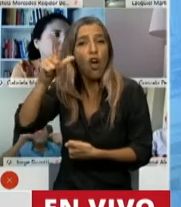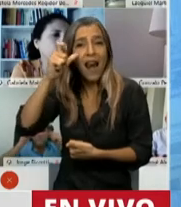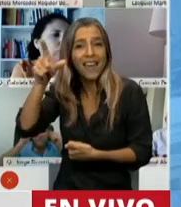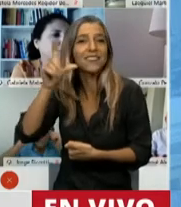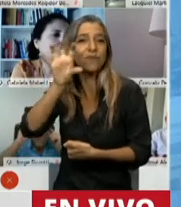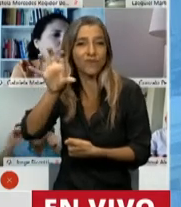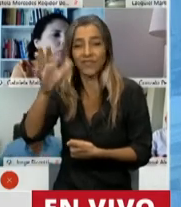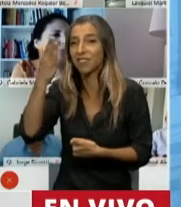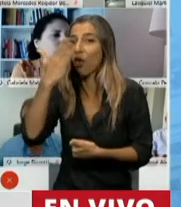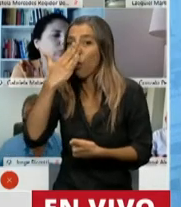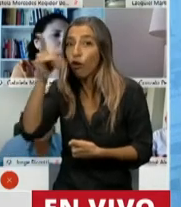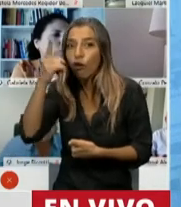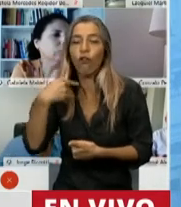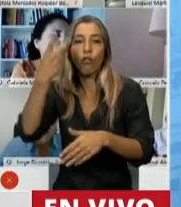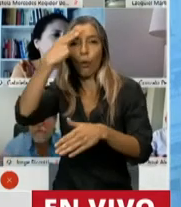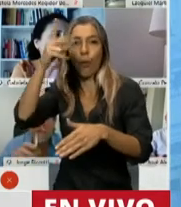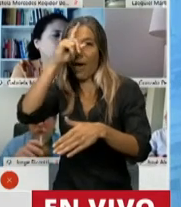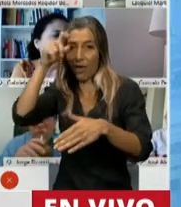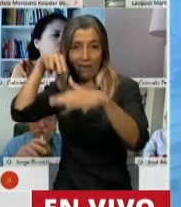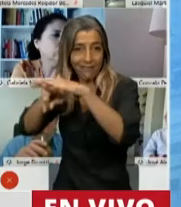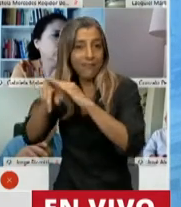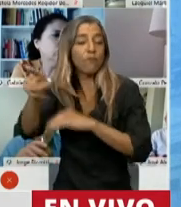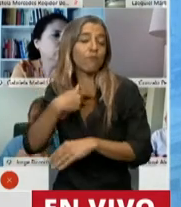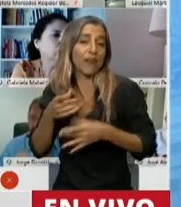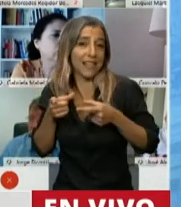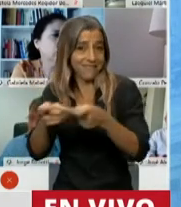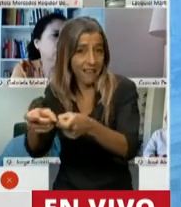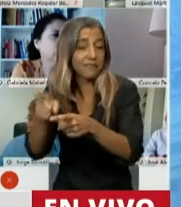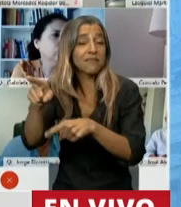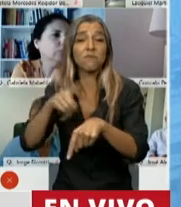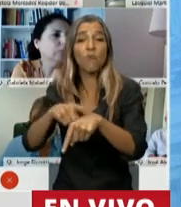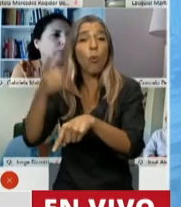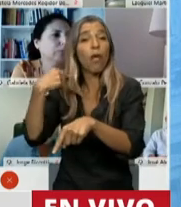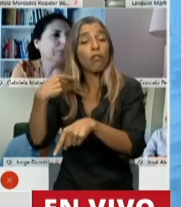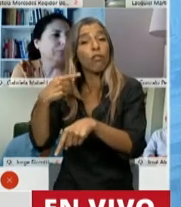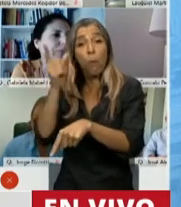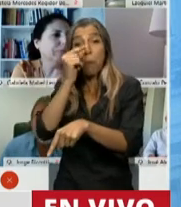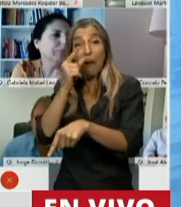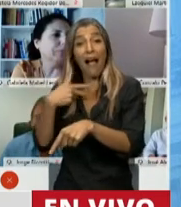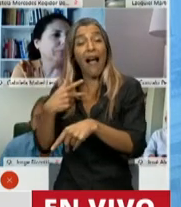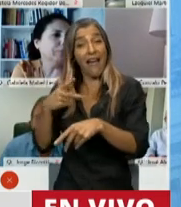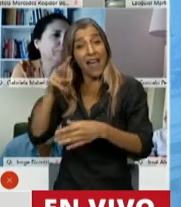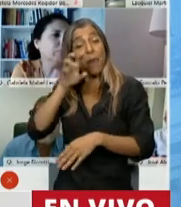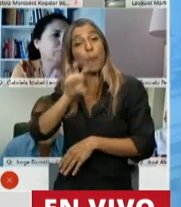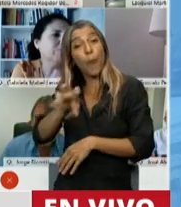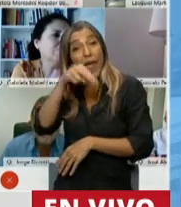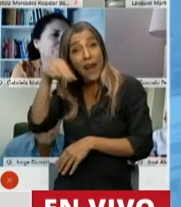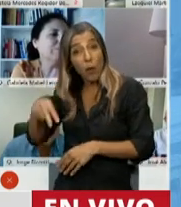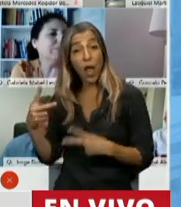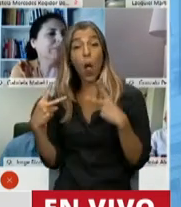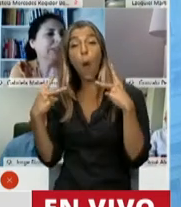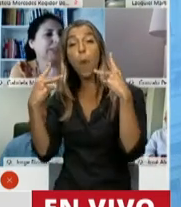un cáncer terminal. Murió sin poder ver a su padre, que viajó desde Neuquén para